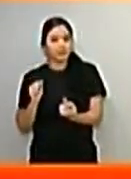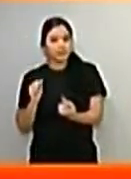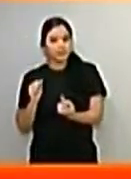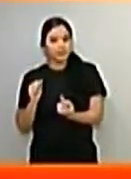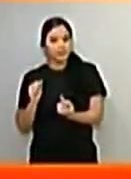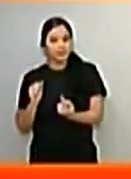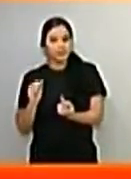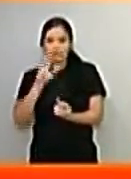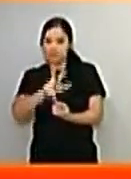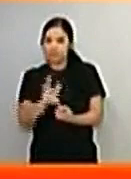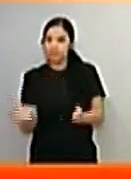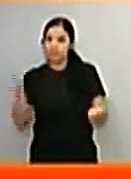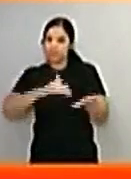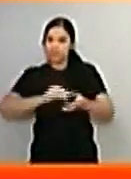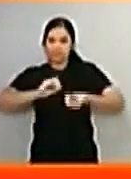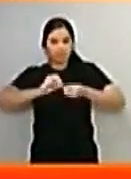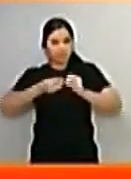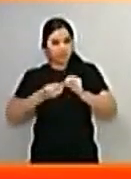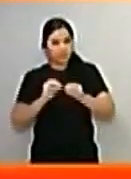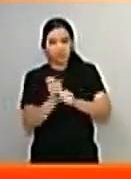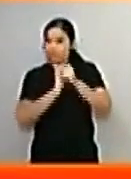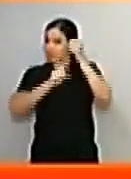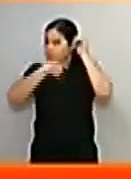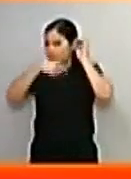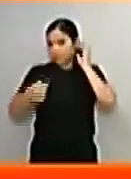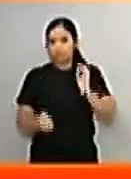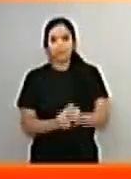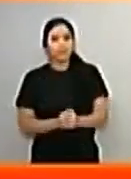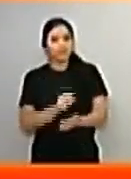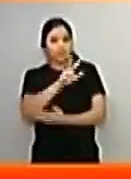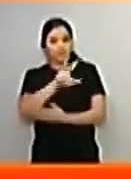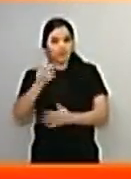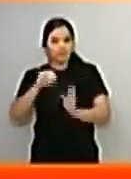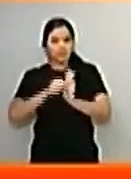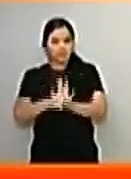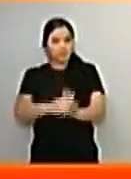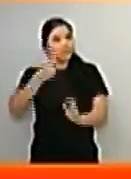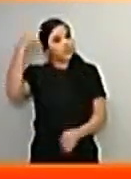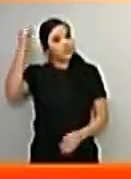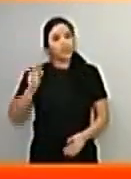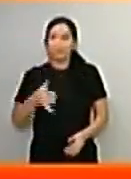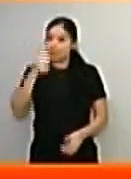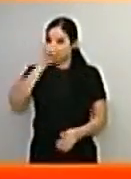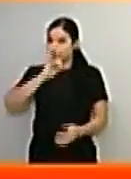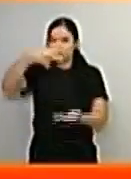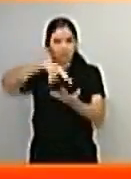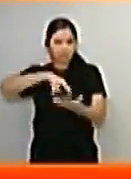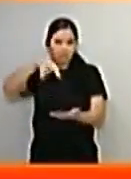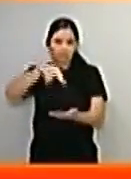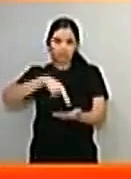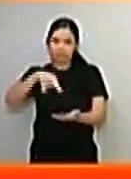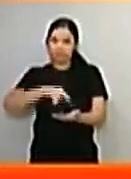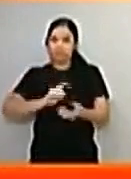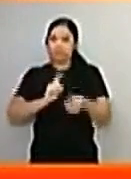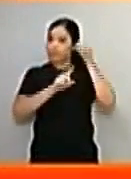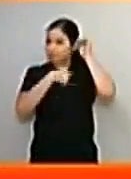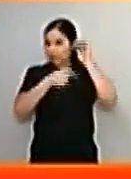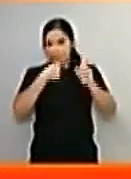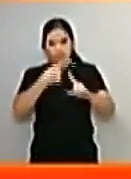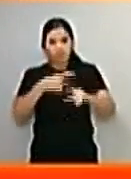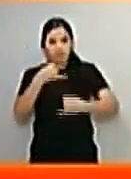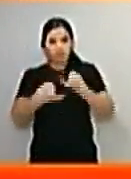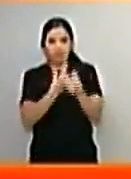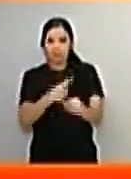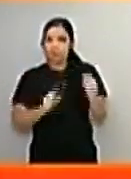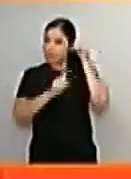Y este es el 3. Con mucho gusto reitero el número ganador para la diaria es el 30 con su símbolo de sueños bolo. Para Multi-X jugada gratis y para más uno, 30